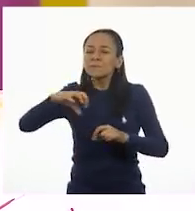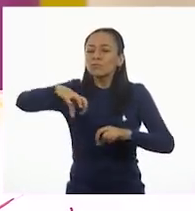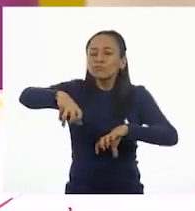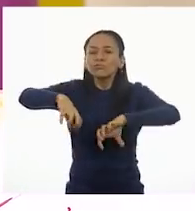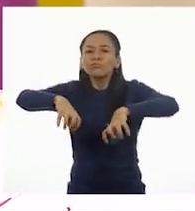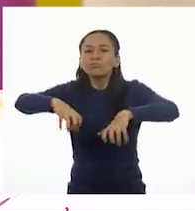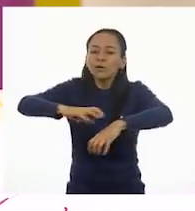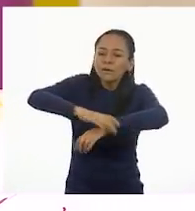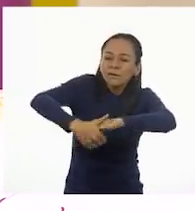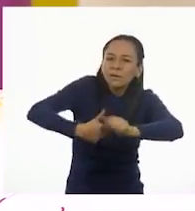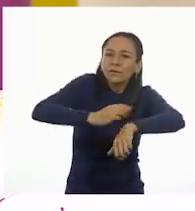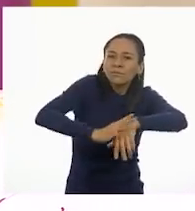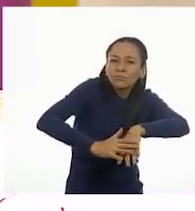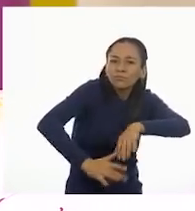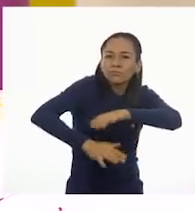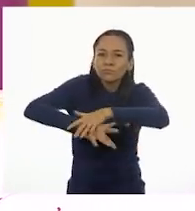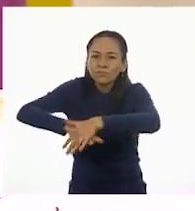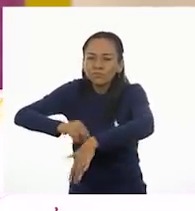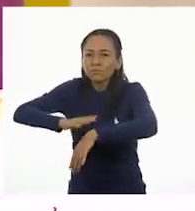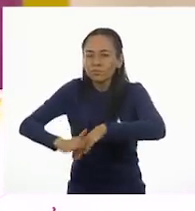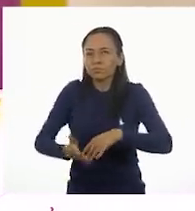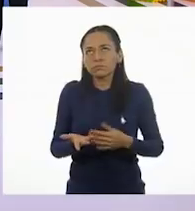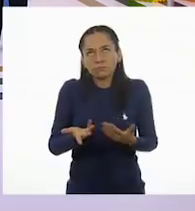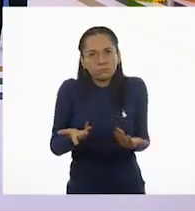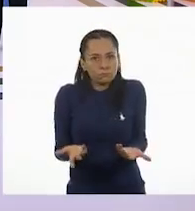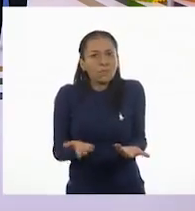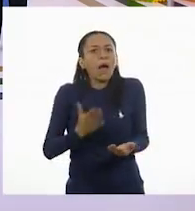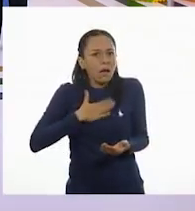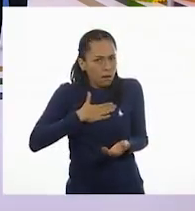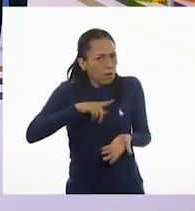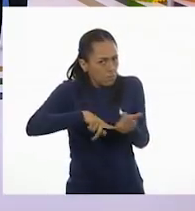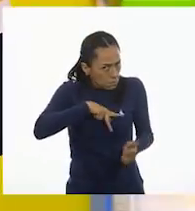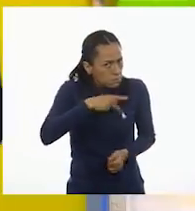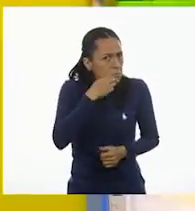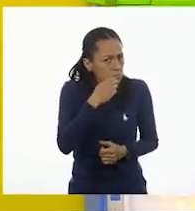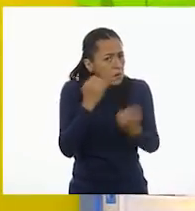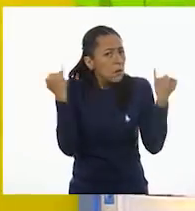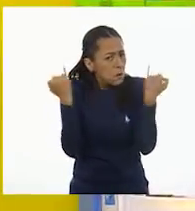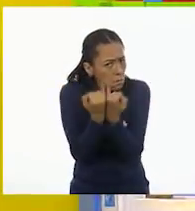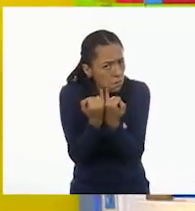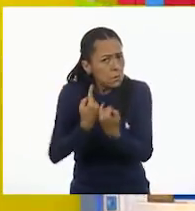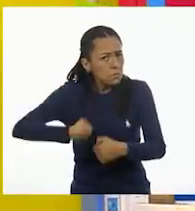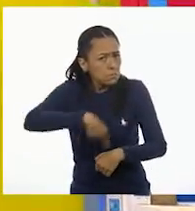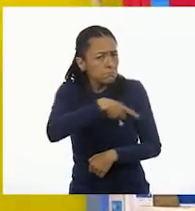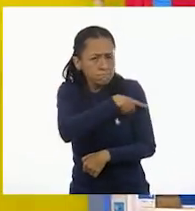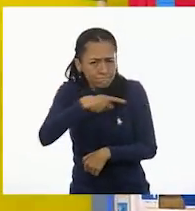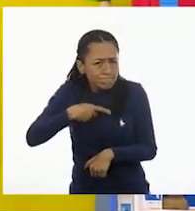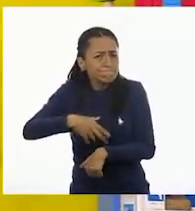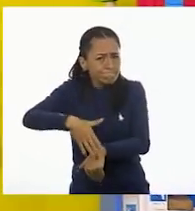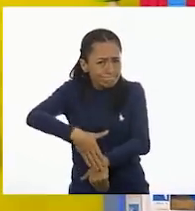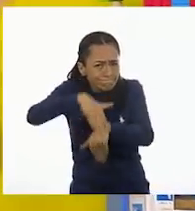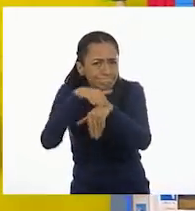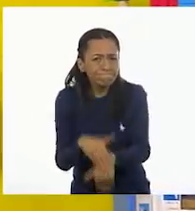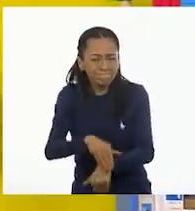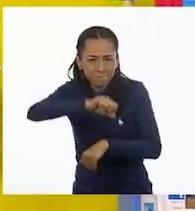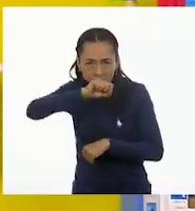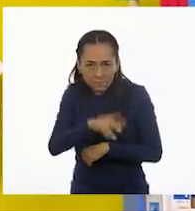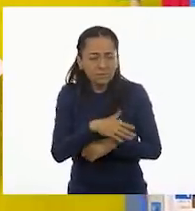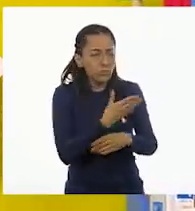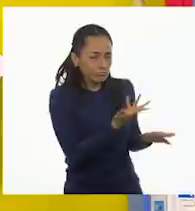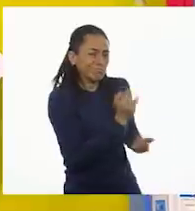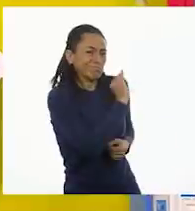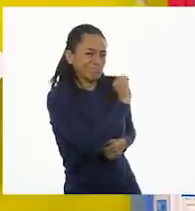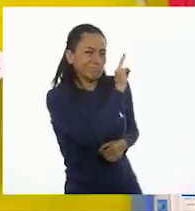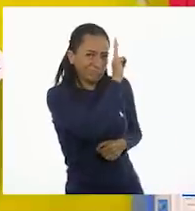en mi escuela y debemos de seguirlas. Así es. Cierto. Ya que de no tomar esta indicación y decidir lo contrario,